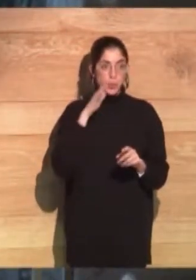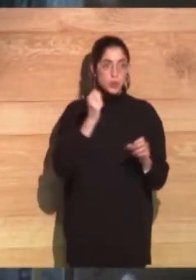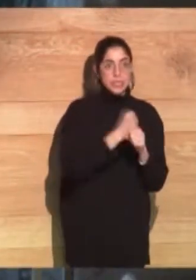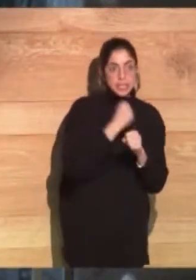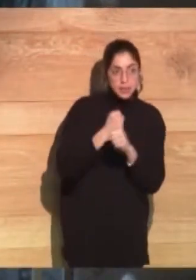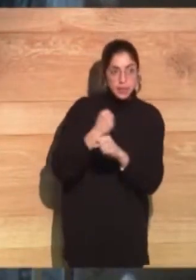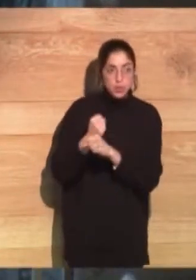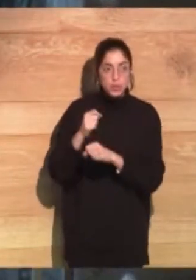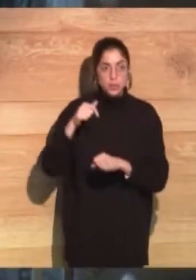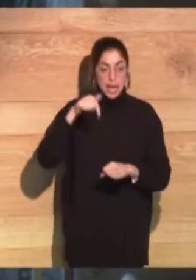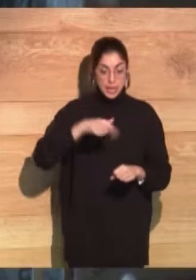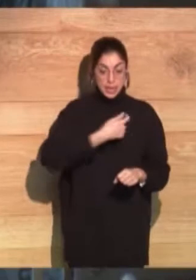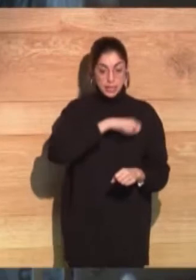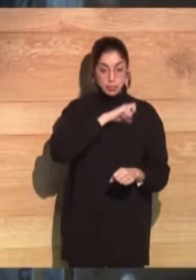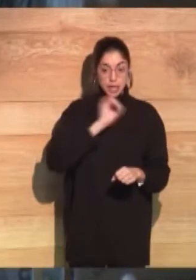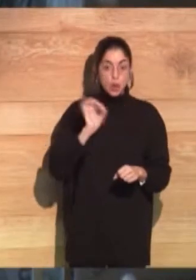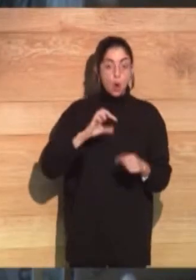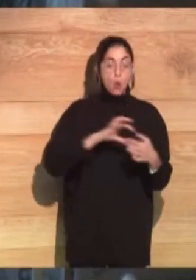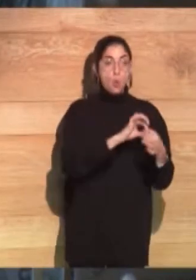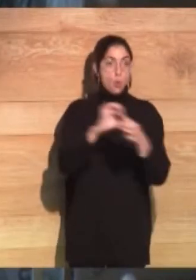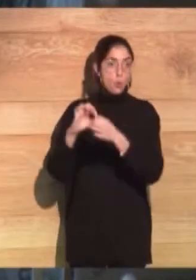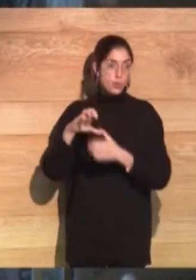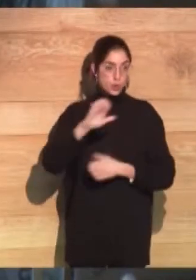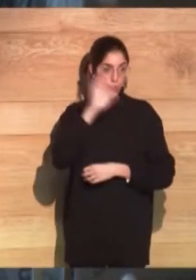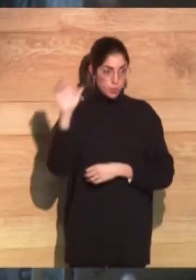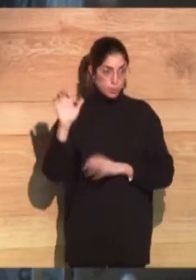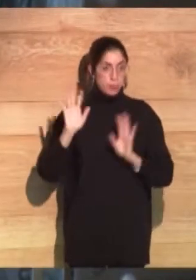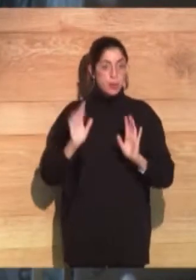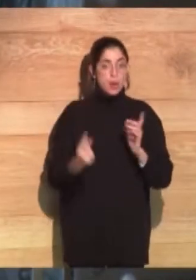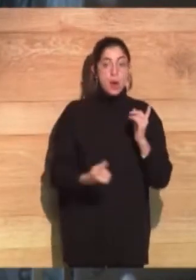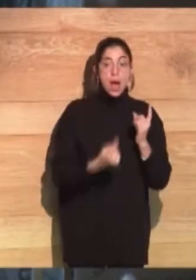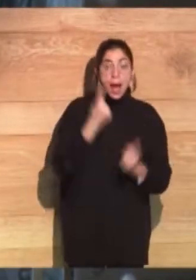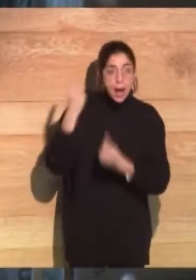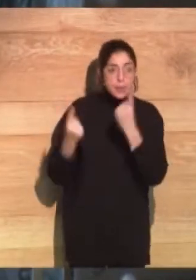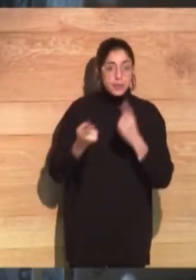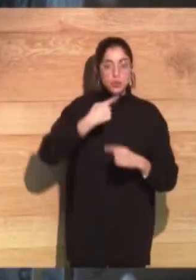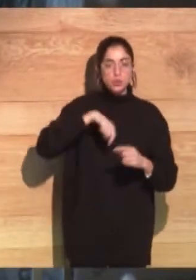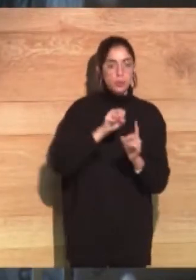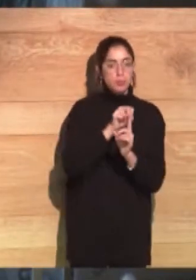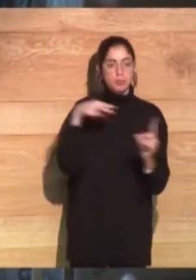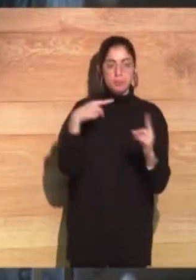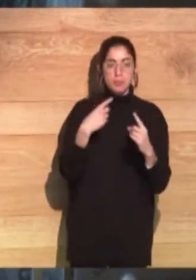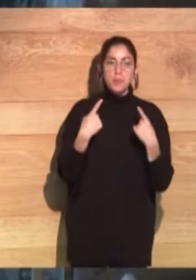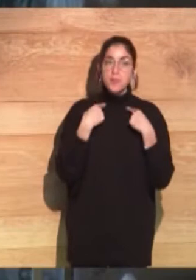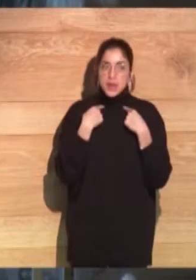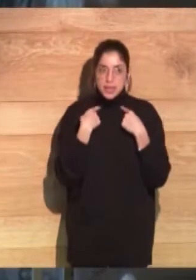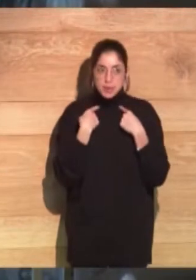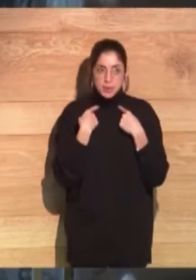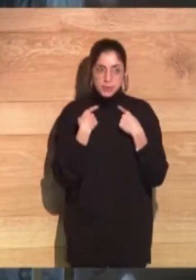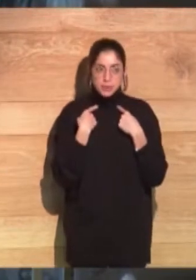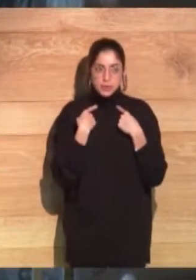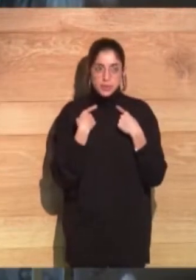en España o dentro de la Unión Europea, y a veces perdemos la perspectiva del